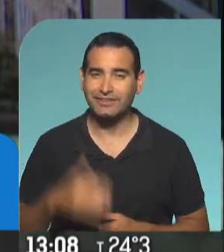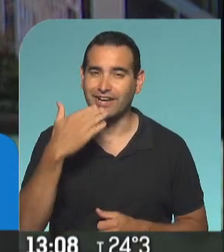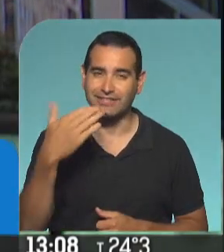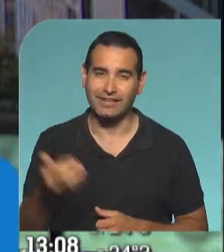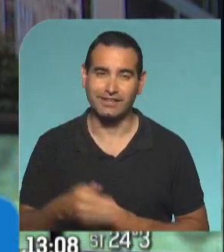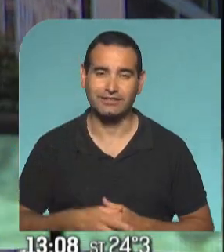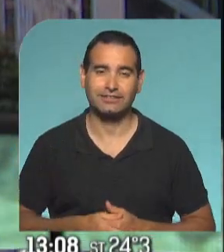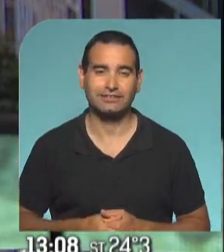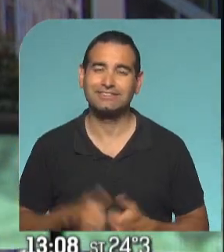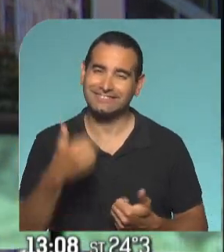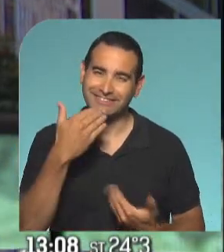ricardo por venir muchas gracias